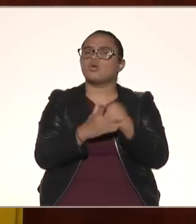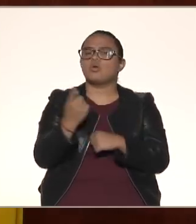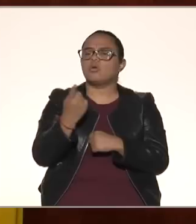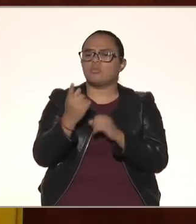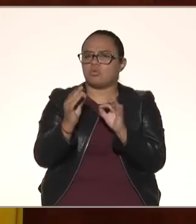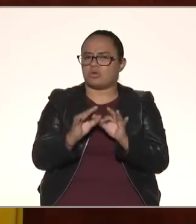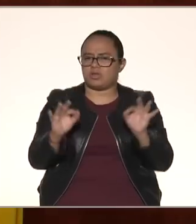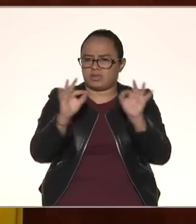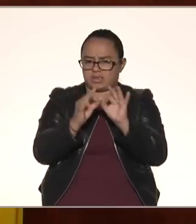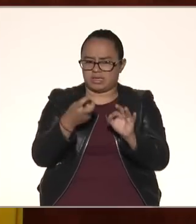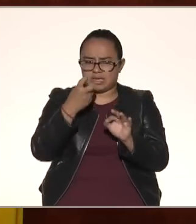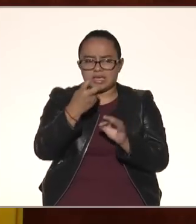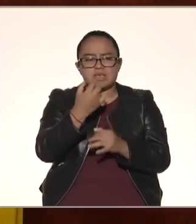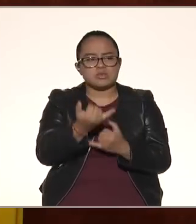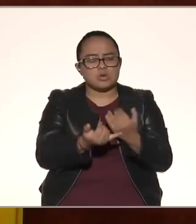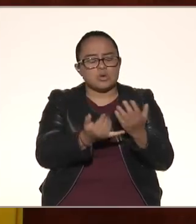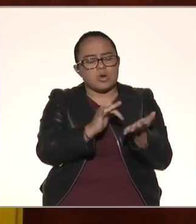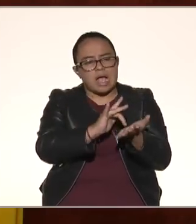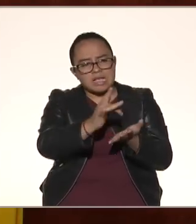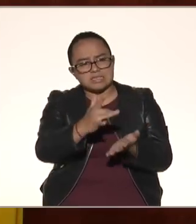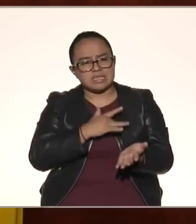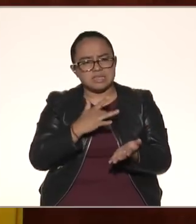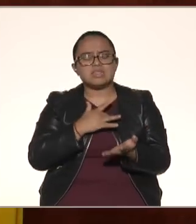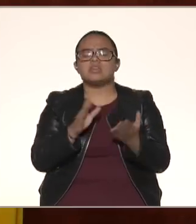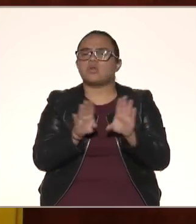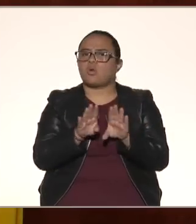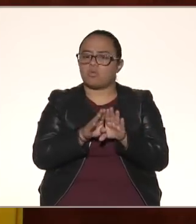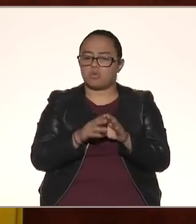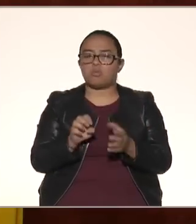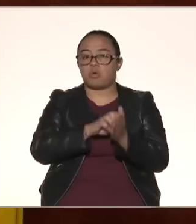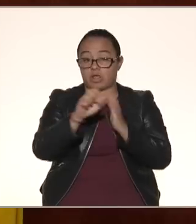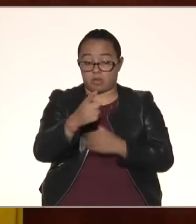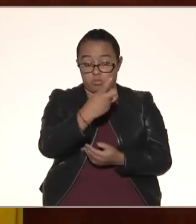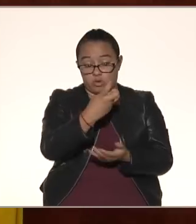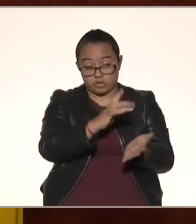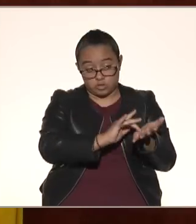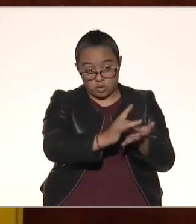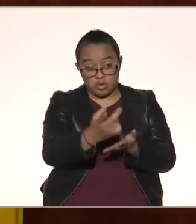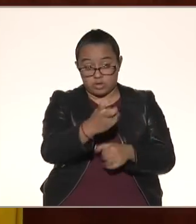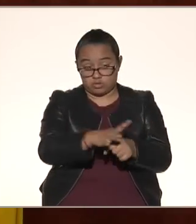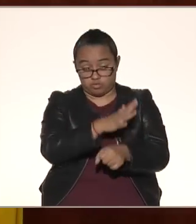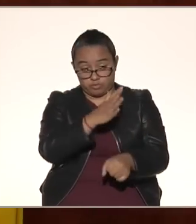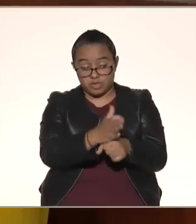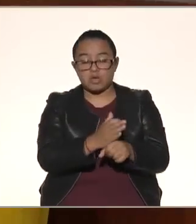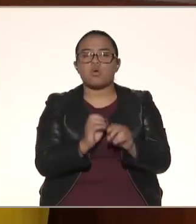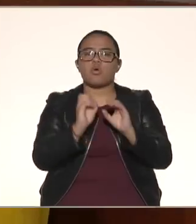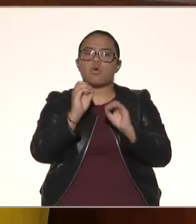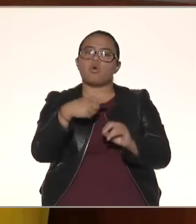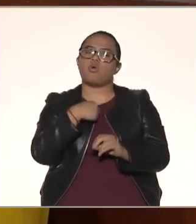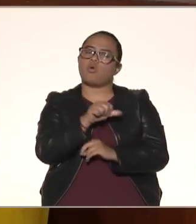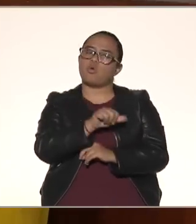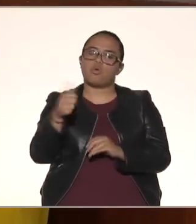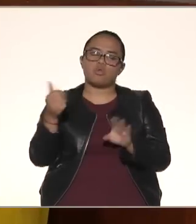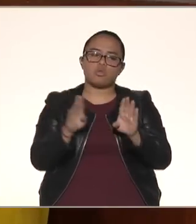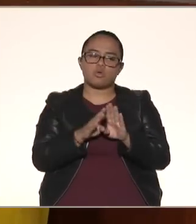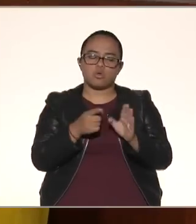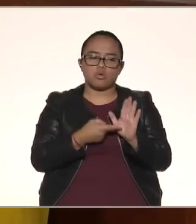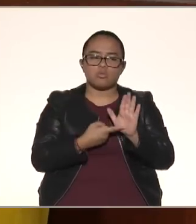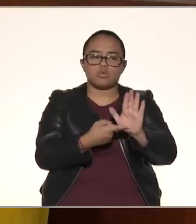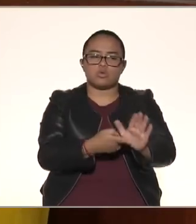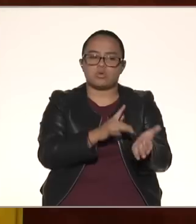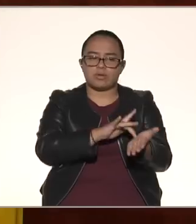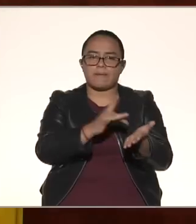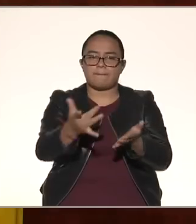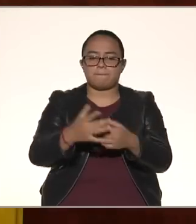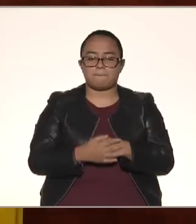relación de pareja y de qué manera puedo hacerlo? ¿Es suficiente con decir gracias o tenemos que hacerlo de otra forma? También había un comentario